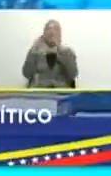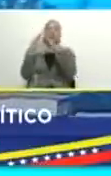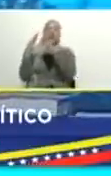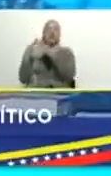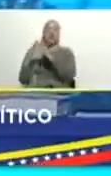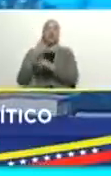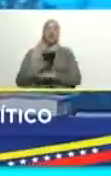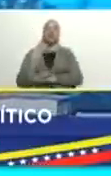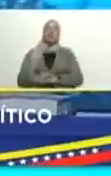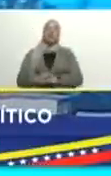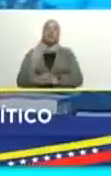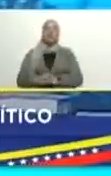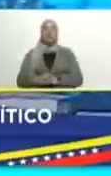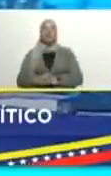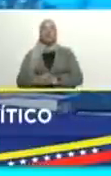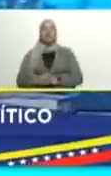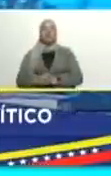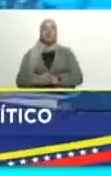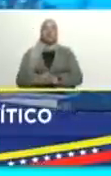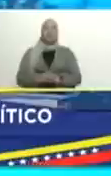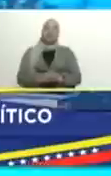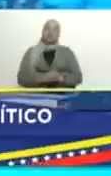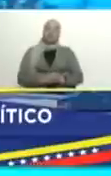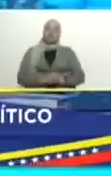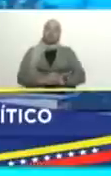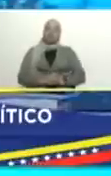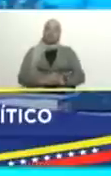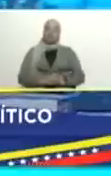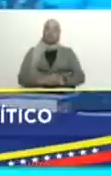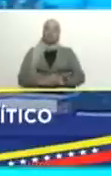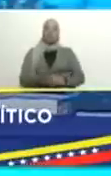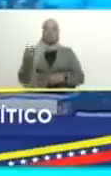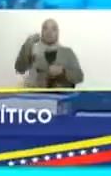casa, y de